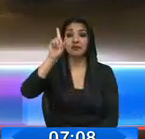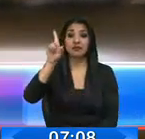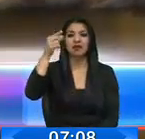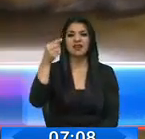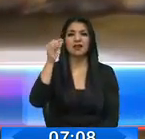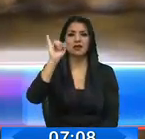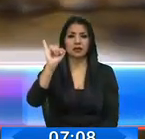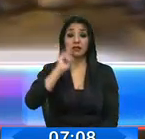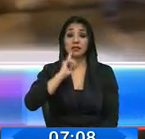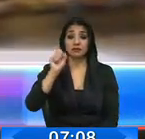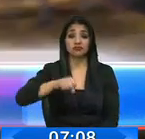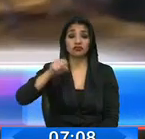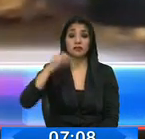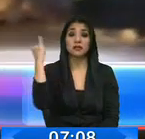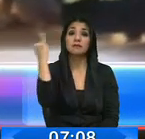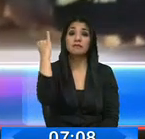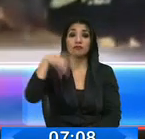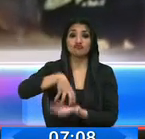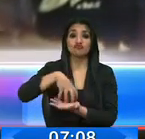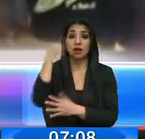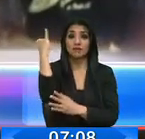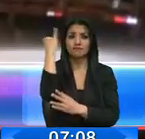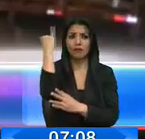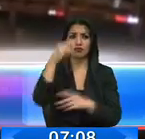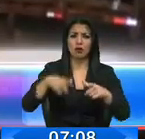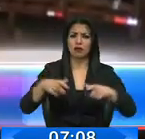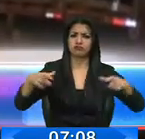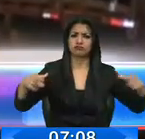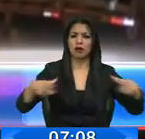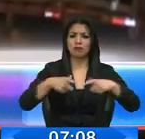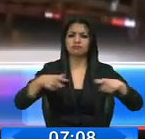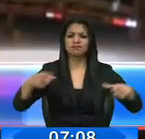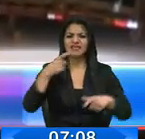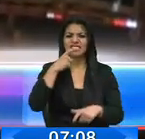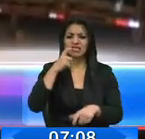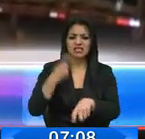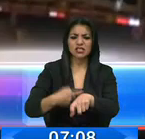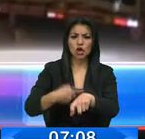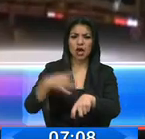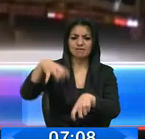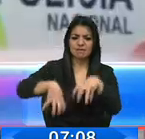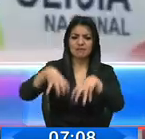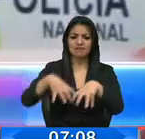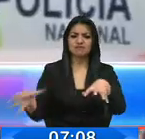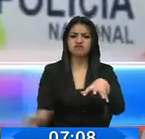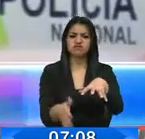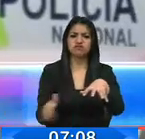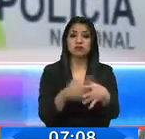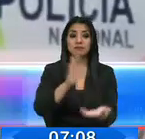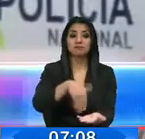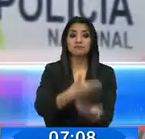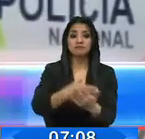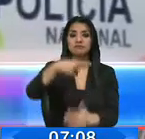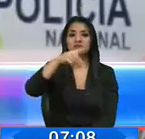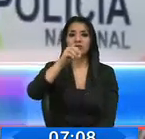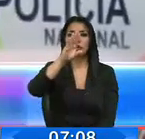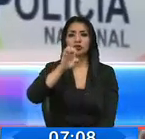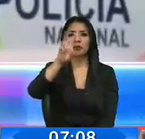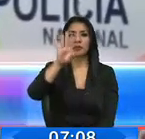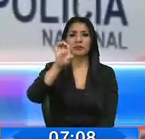desde la provincia de Imbabura 2 camiones cargados de rocas millonarias intentaban llegar hasta Portobelo. Y se verifica en su